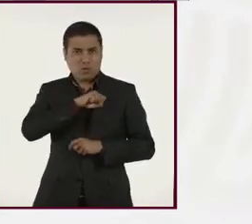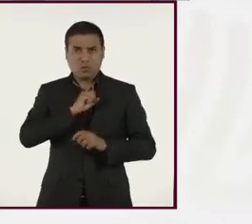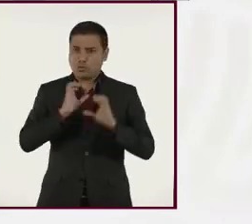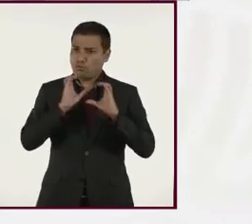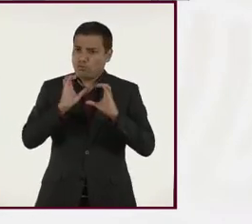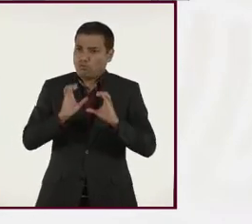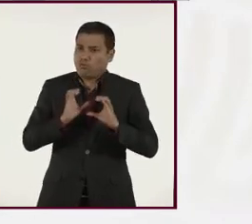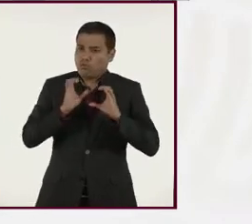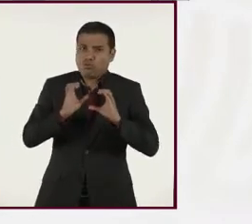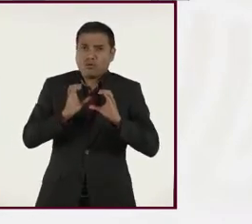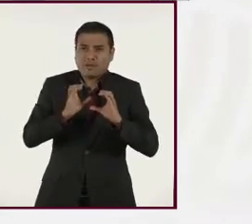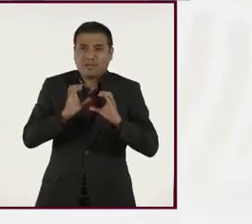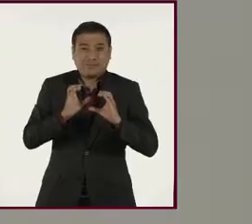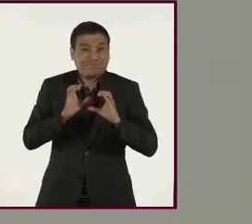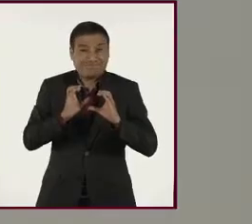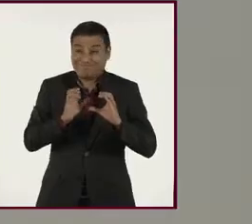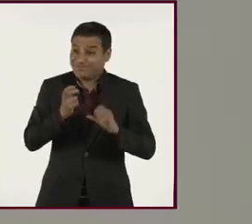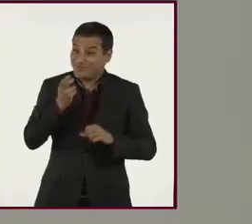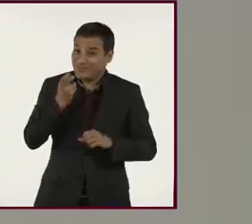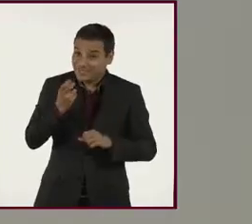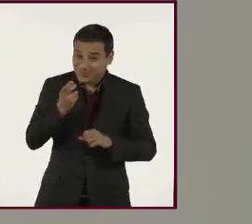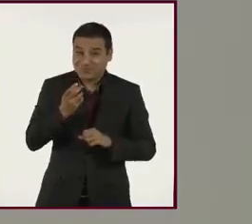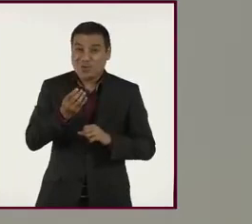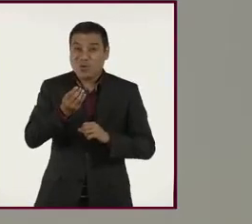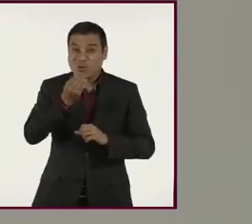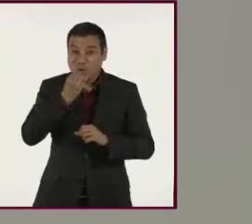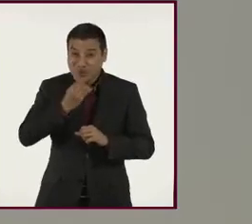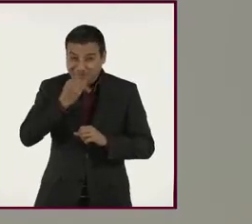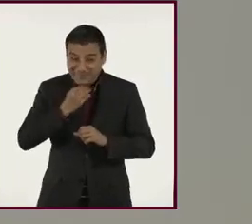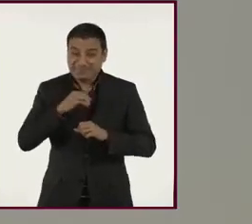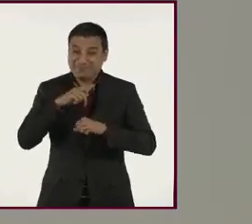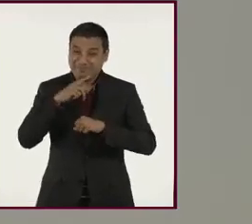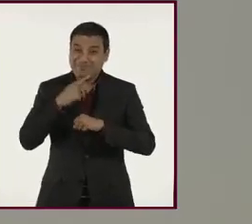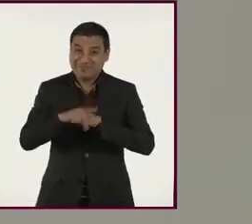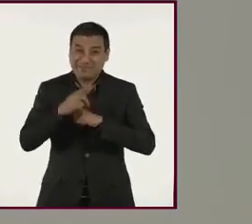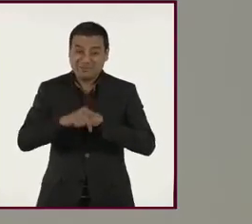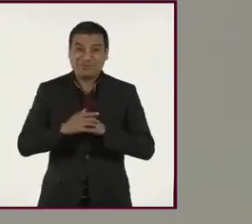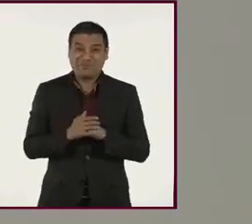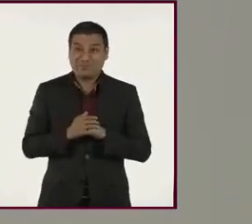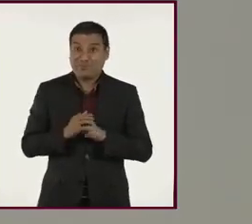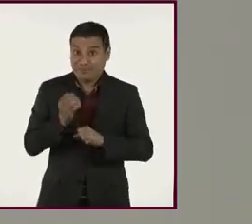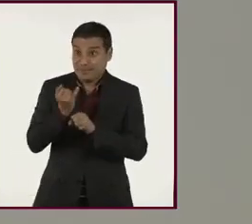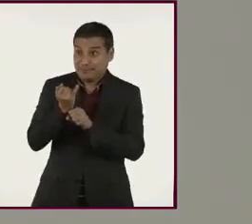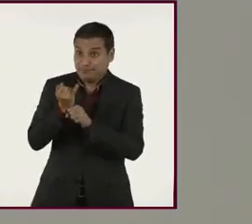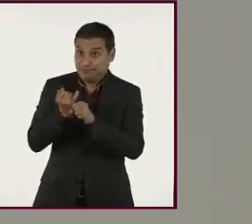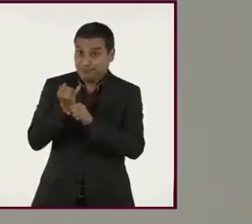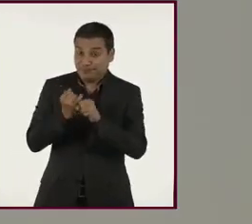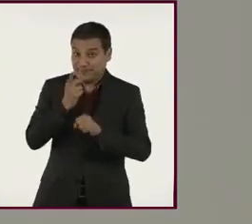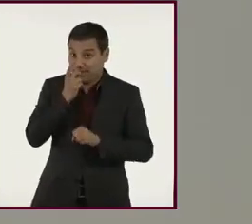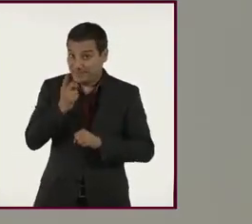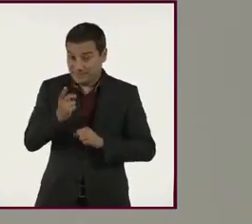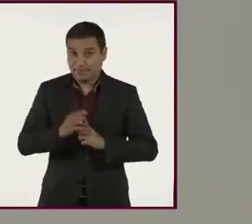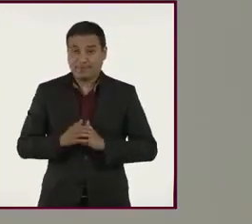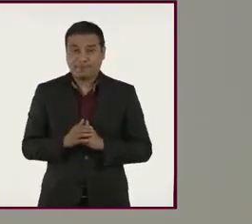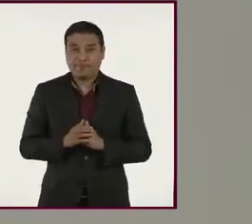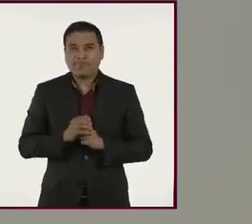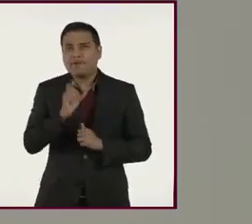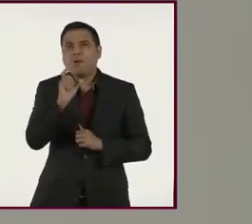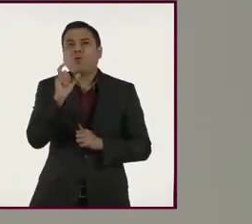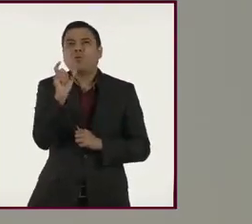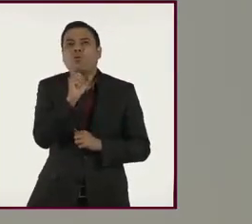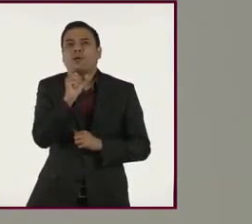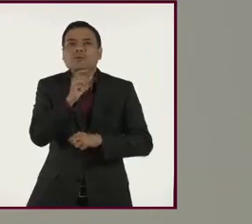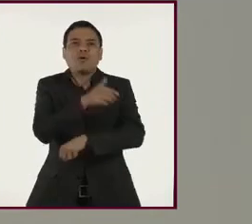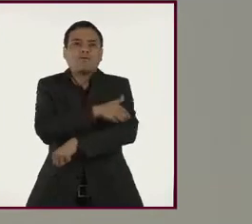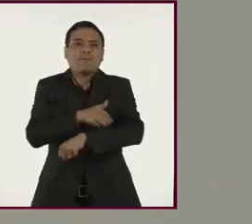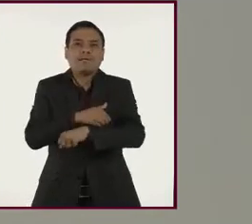conductas que llegan a ser patológicas, ¿no? De hecho, algo que se ha estudiado es que cuando dentro de una familia se llegan